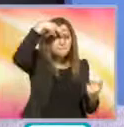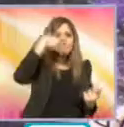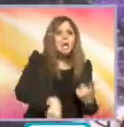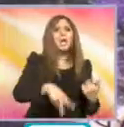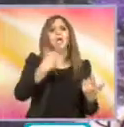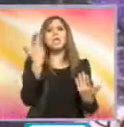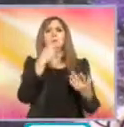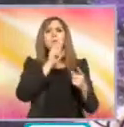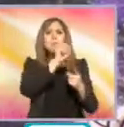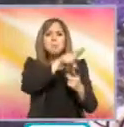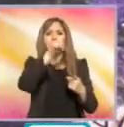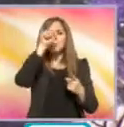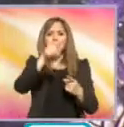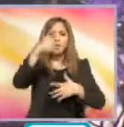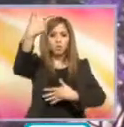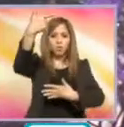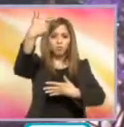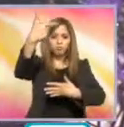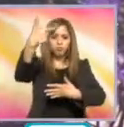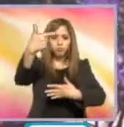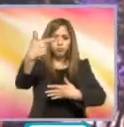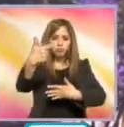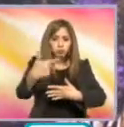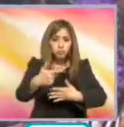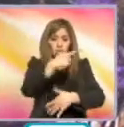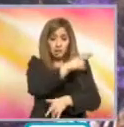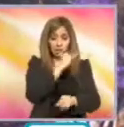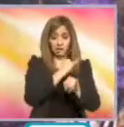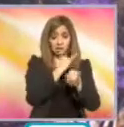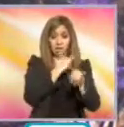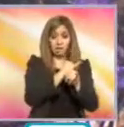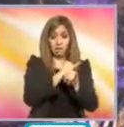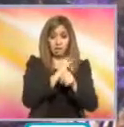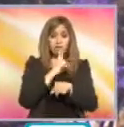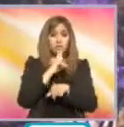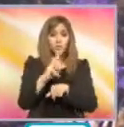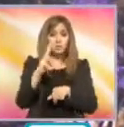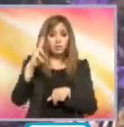una respuesta fácil e inmediata como la que puede dar Internet